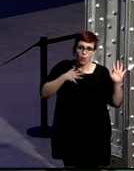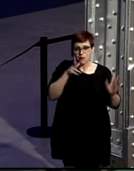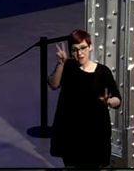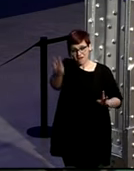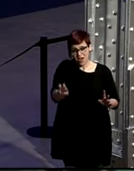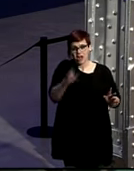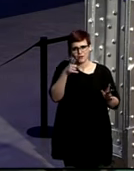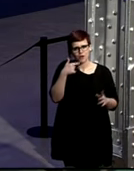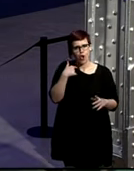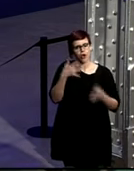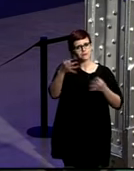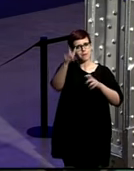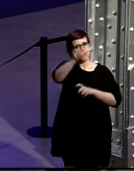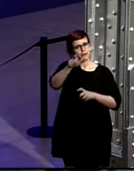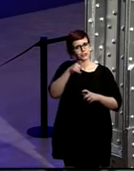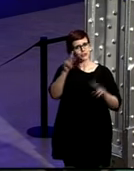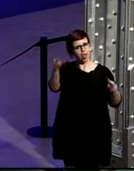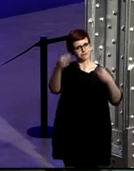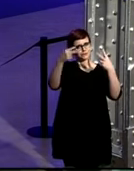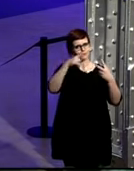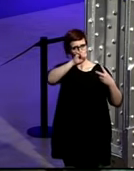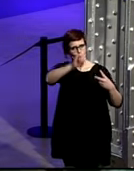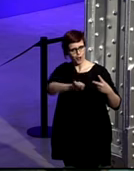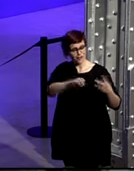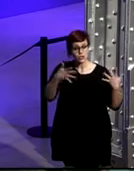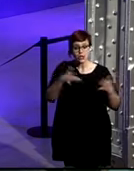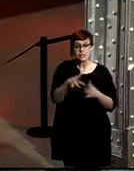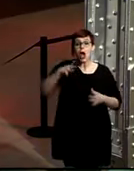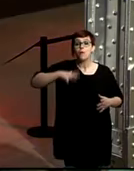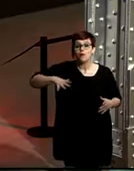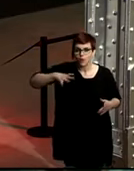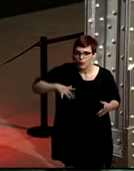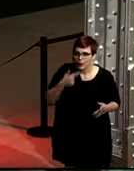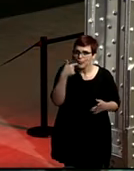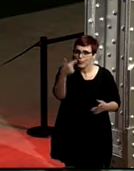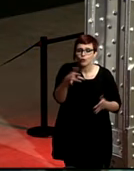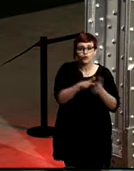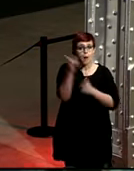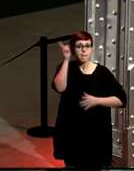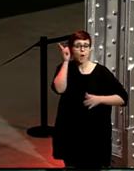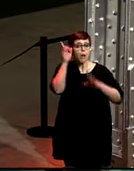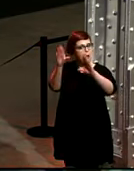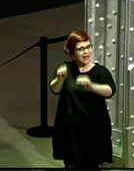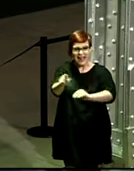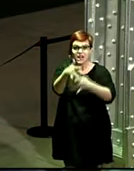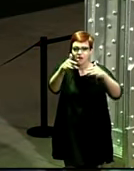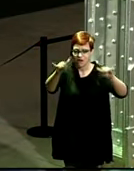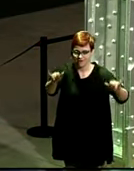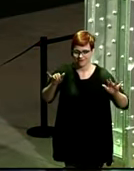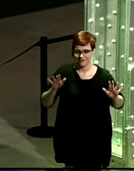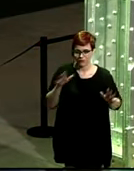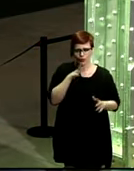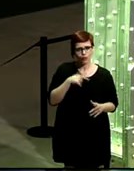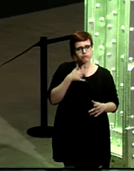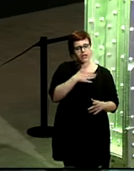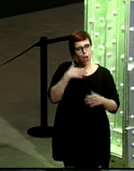sirve. Es un público muy fiel. Por favor, os ruego que no desconectéis en absoluto vuestros teléfonos. Es más, quiero que estéis muy pendientes